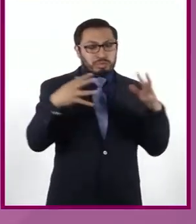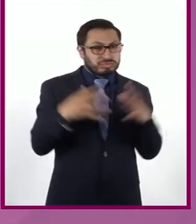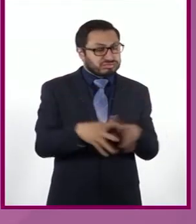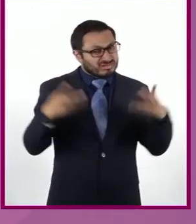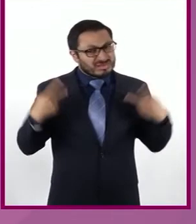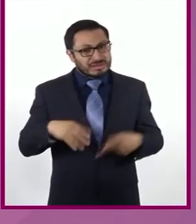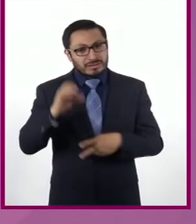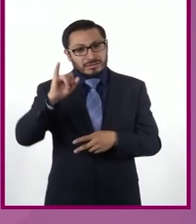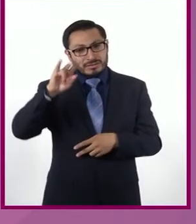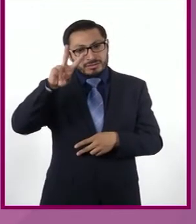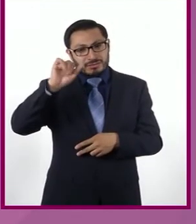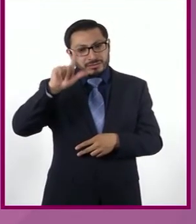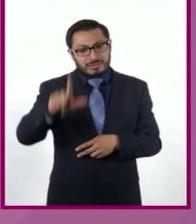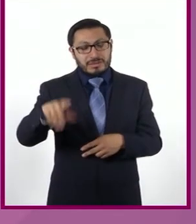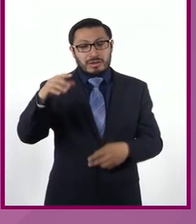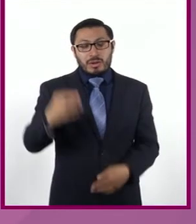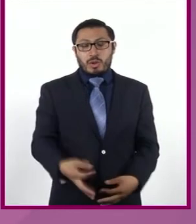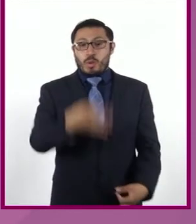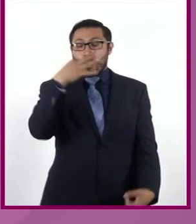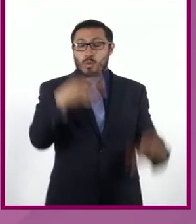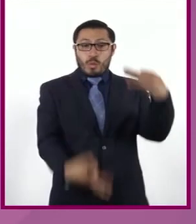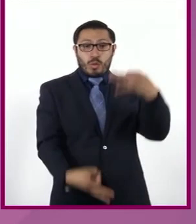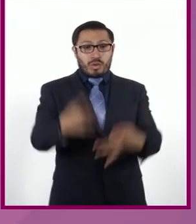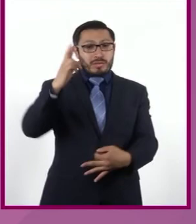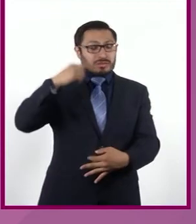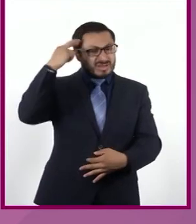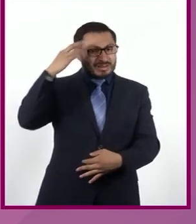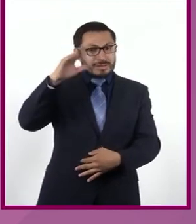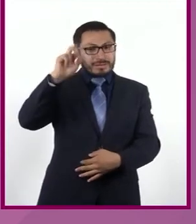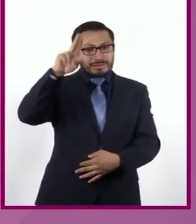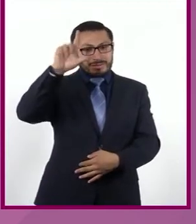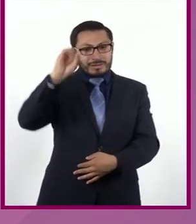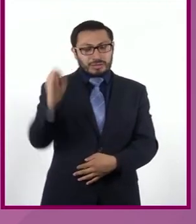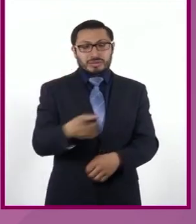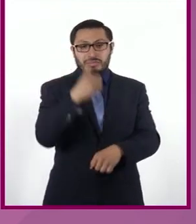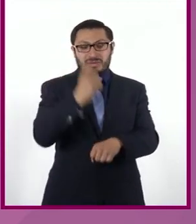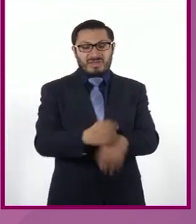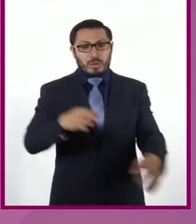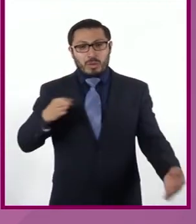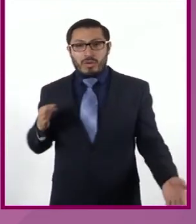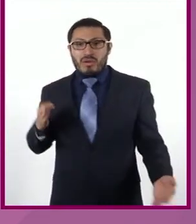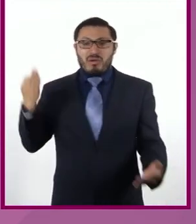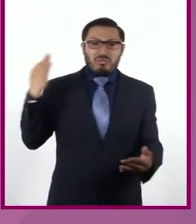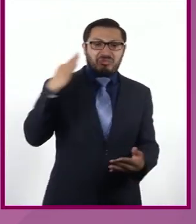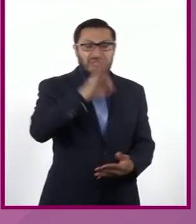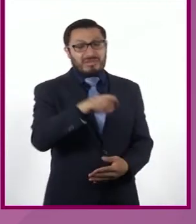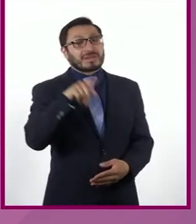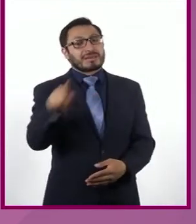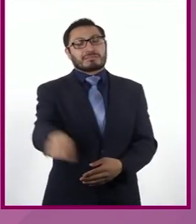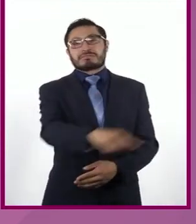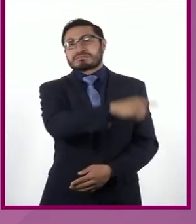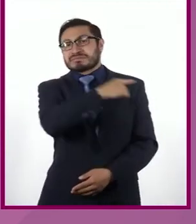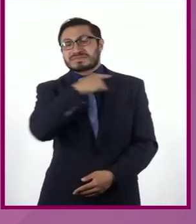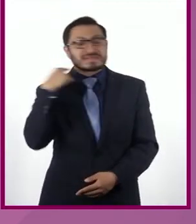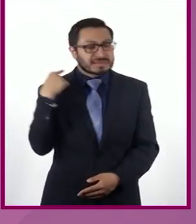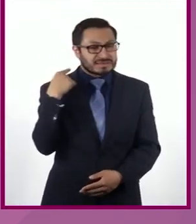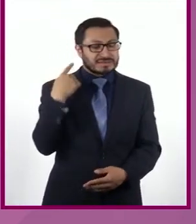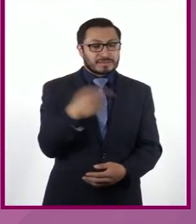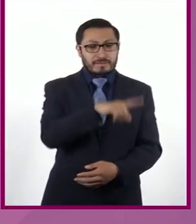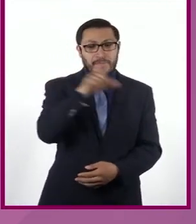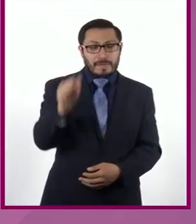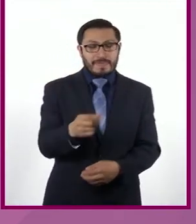enjuició al rey Carlos I por alta traición y fue decapitado. Posteriormente, se proclamó